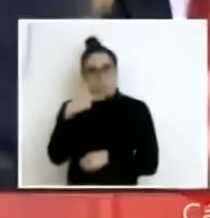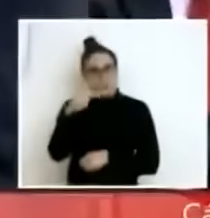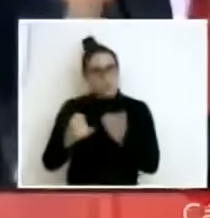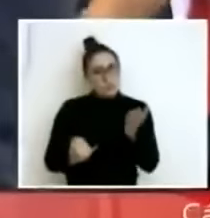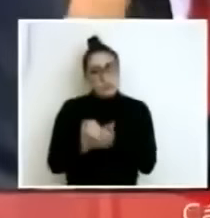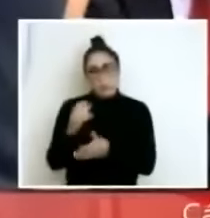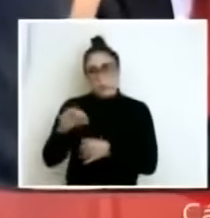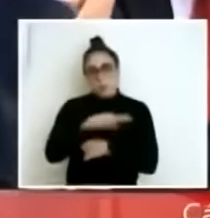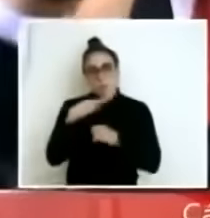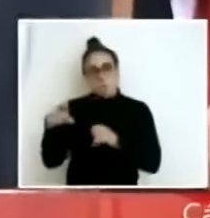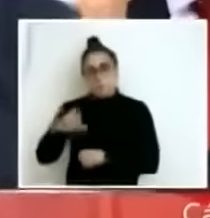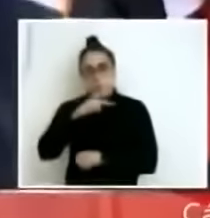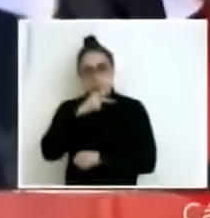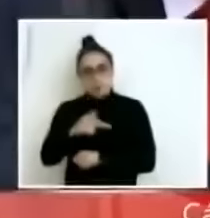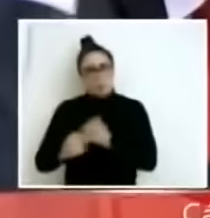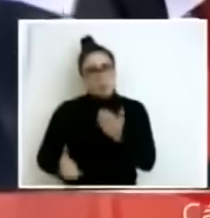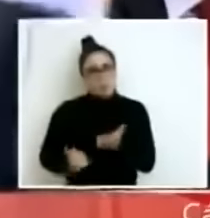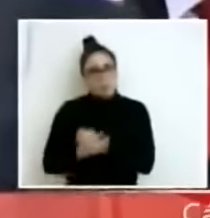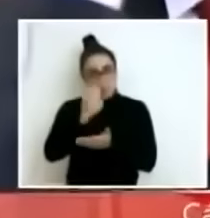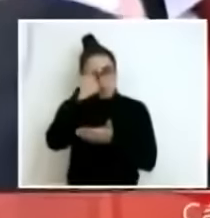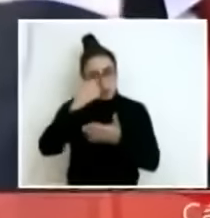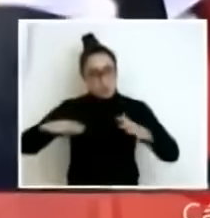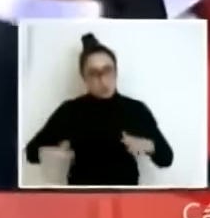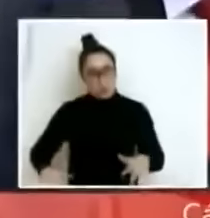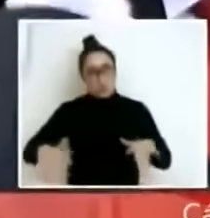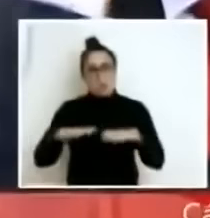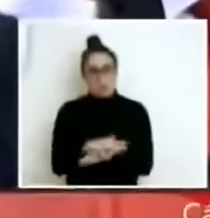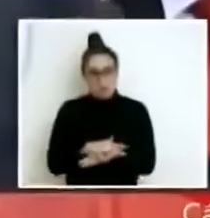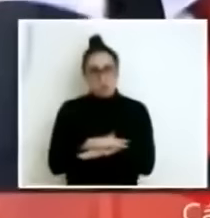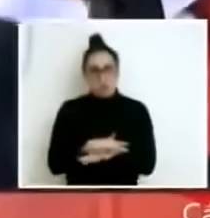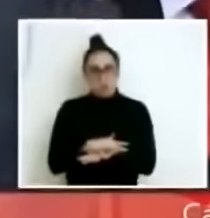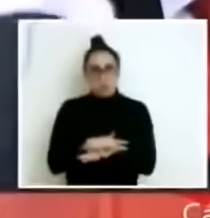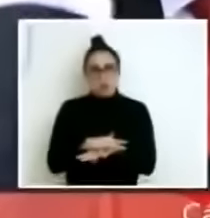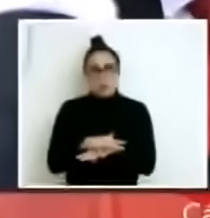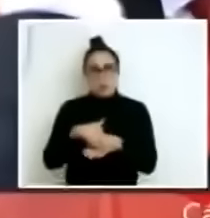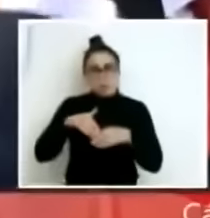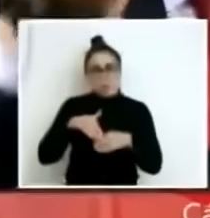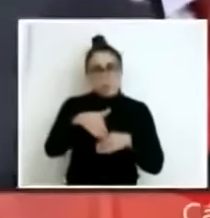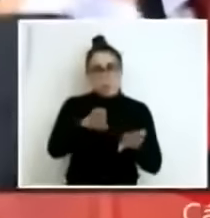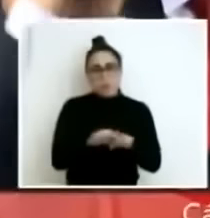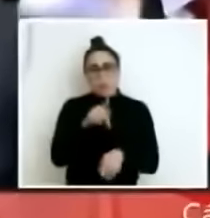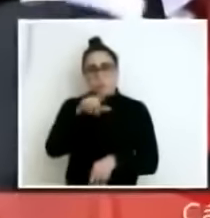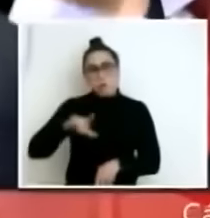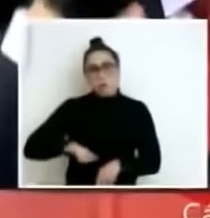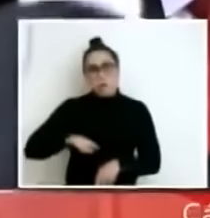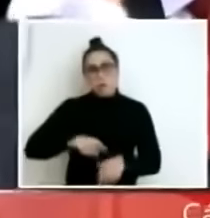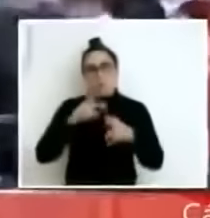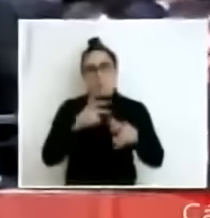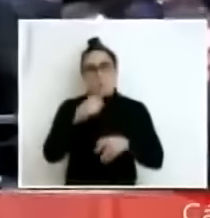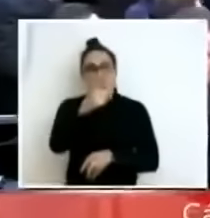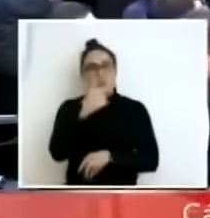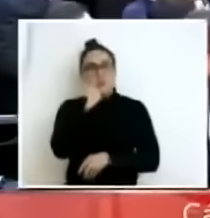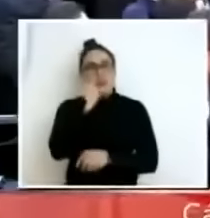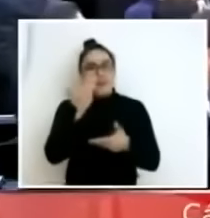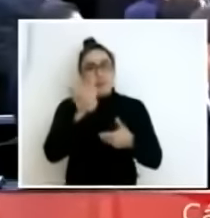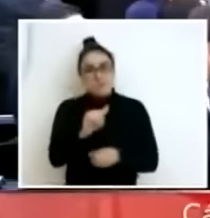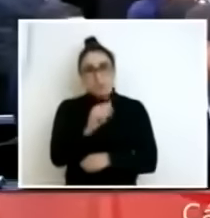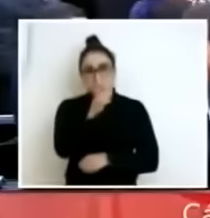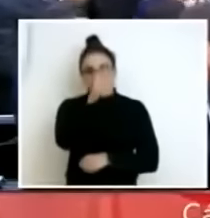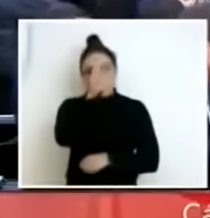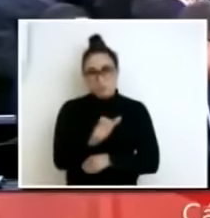inable derecho de alter votación de alterar su forma de gobierno votación